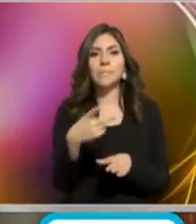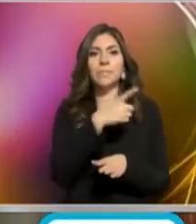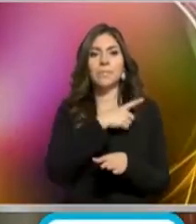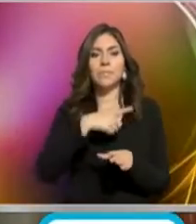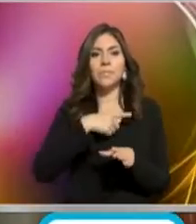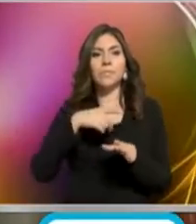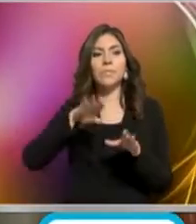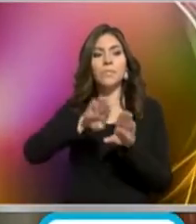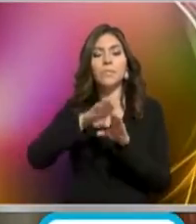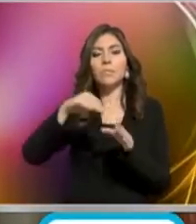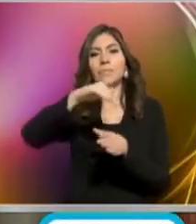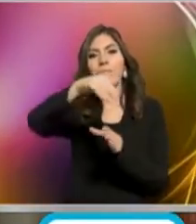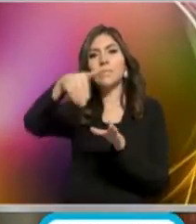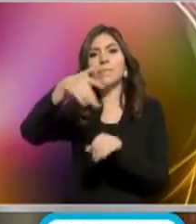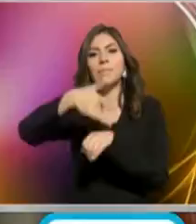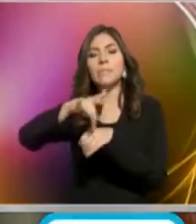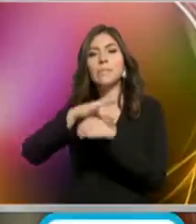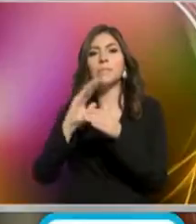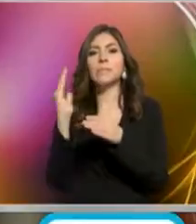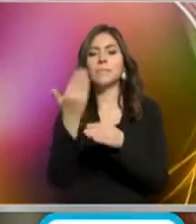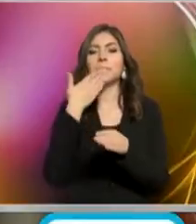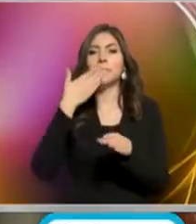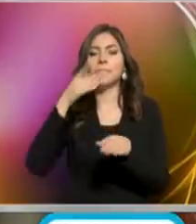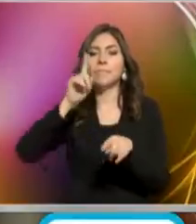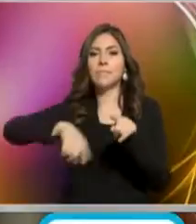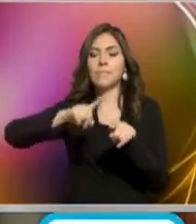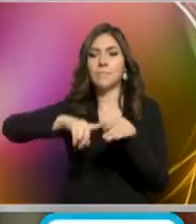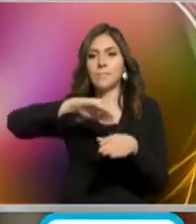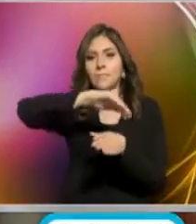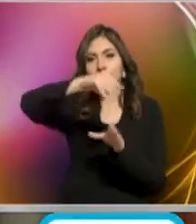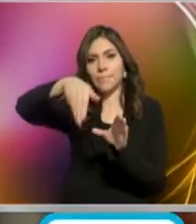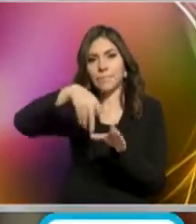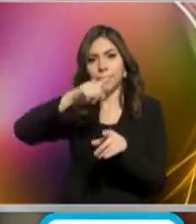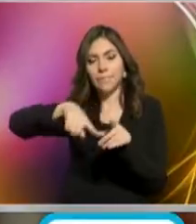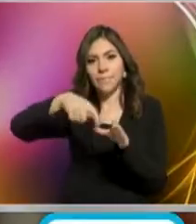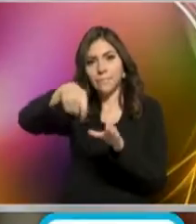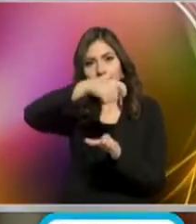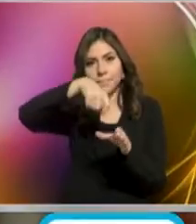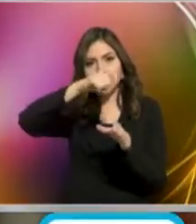de los lados, sí, porque se va pegando el queso. Ok.